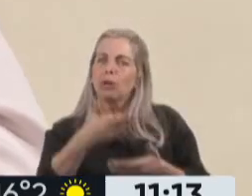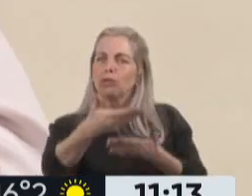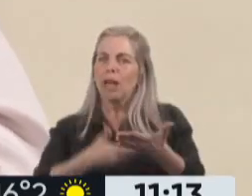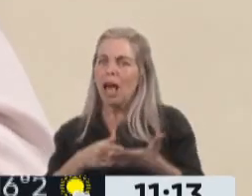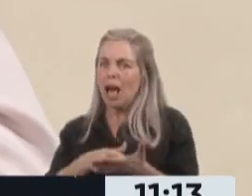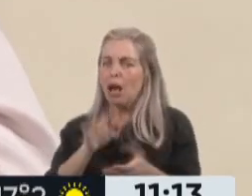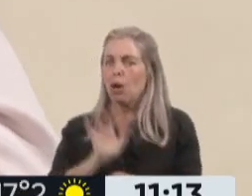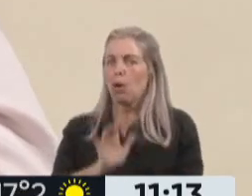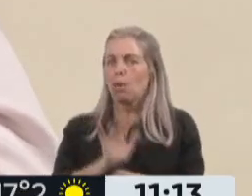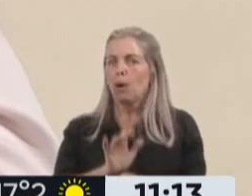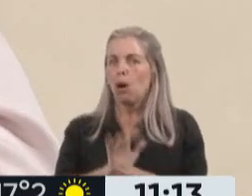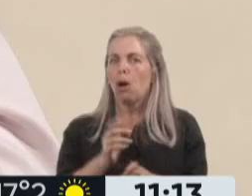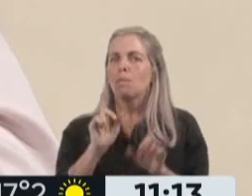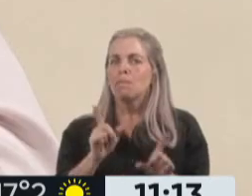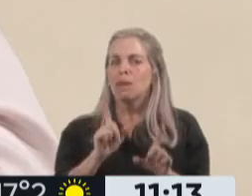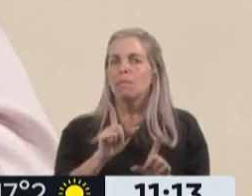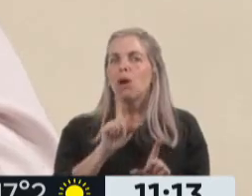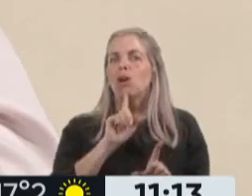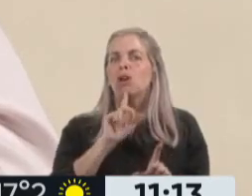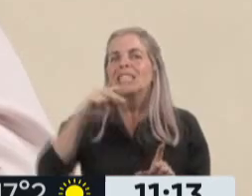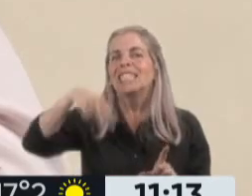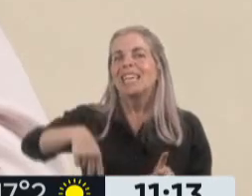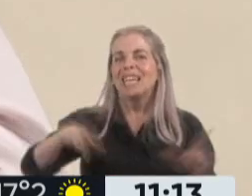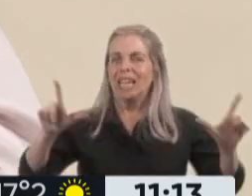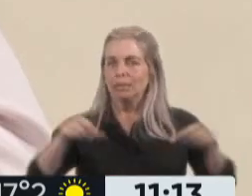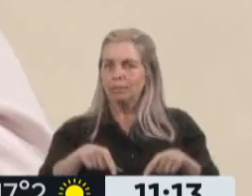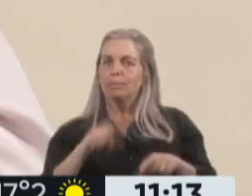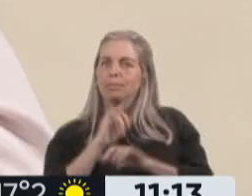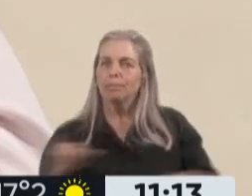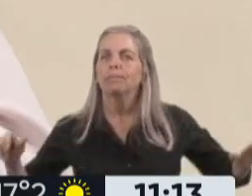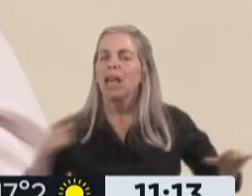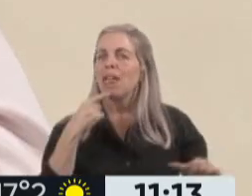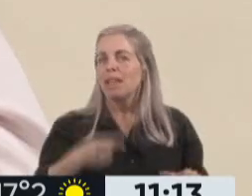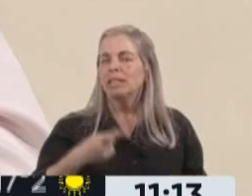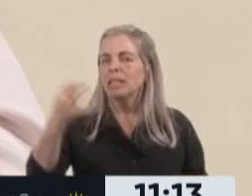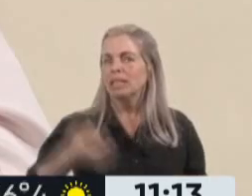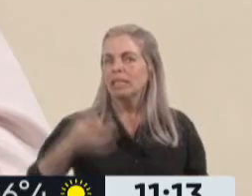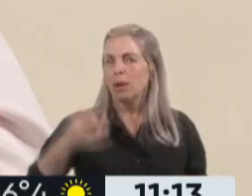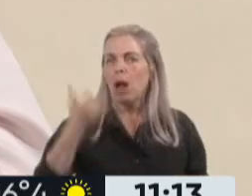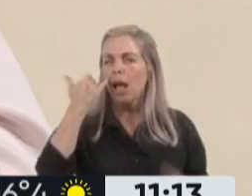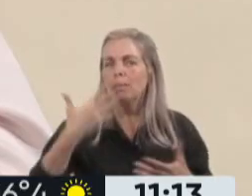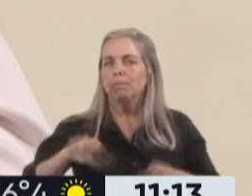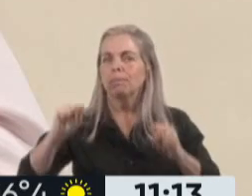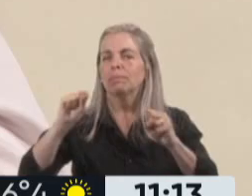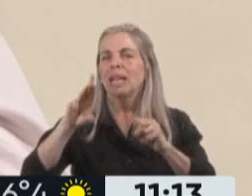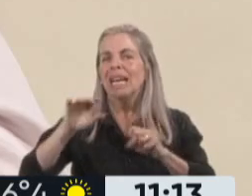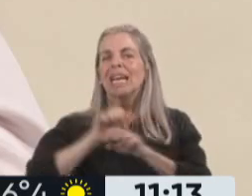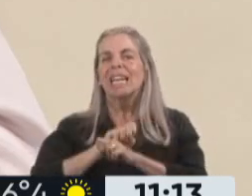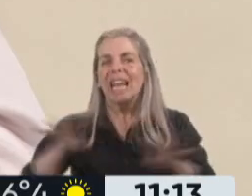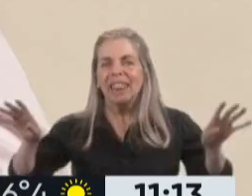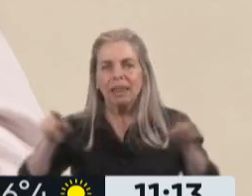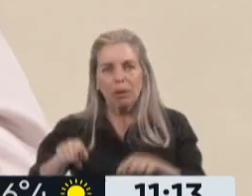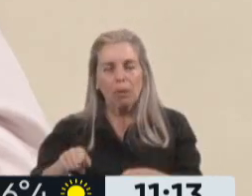un anticipo que hizo TN, donde afirman que se ha detectado una red que usa el sistema financiero